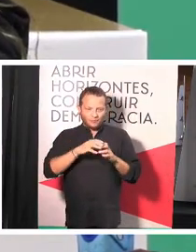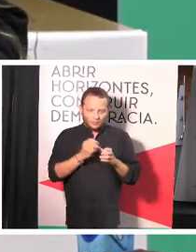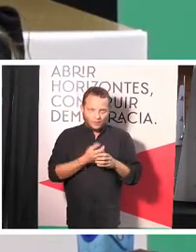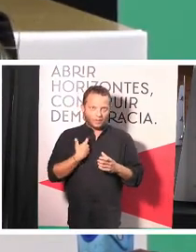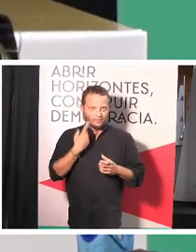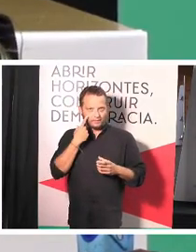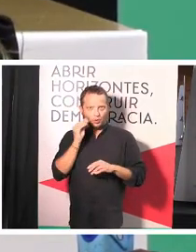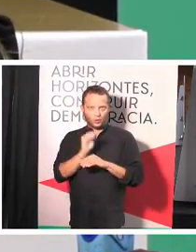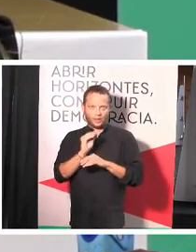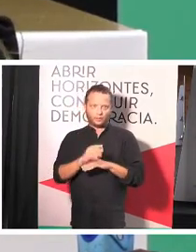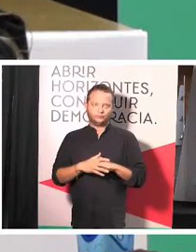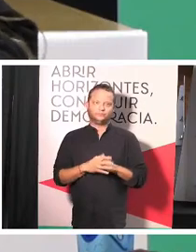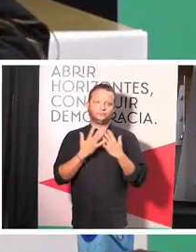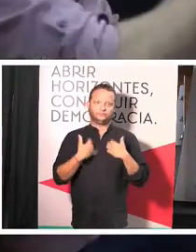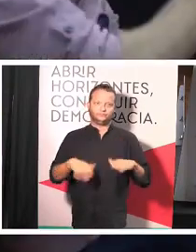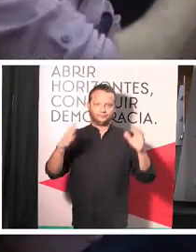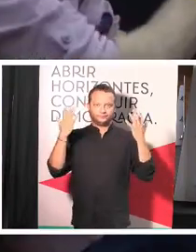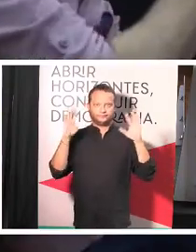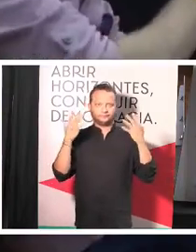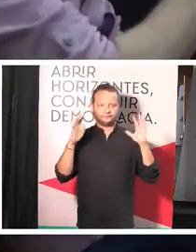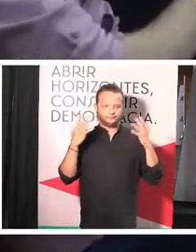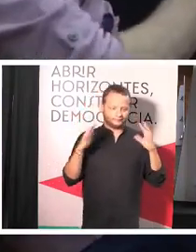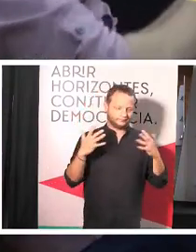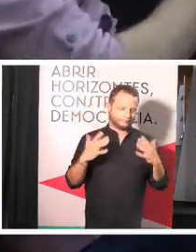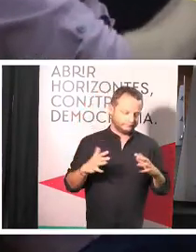poner el ojo.